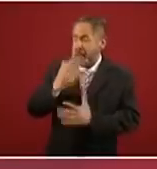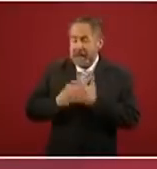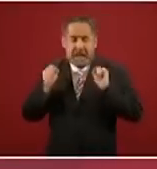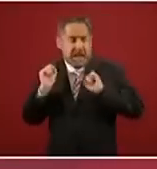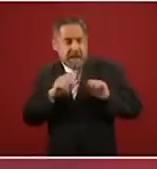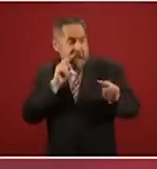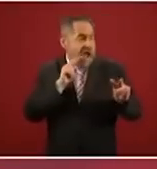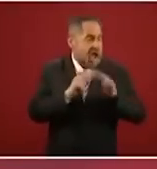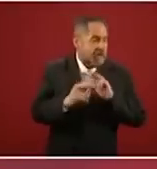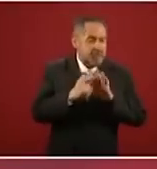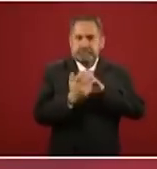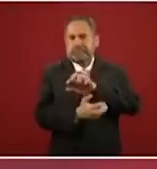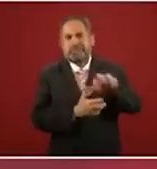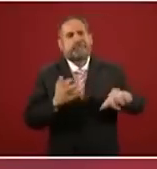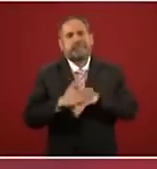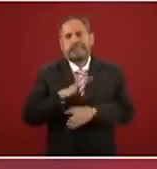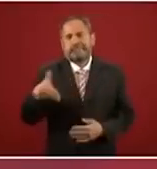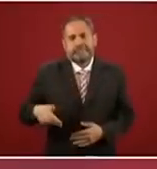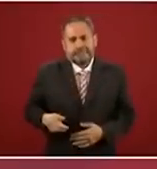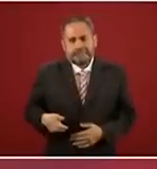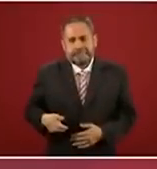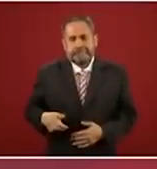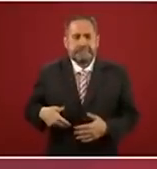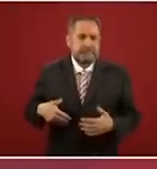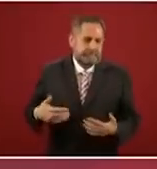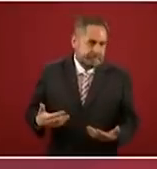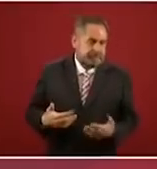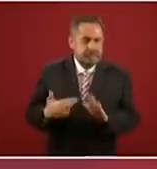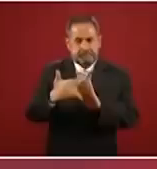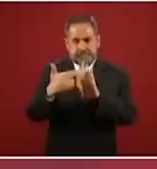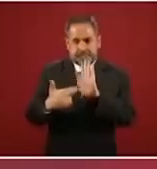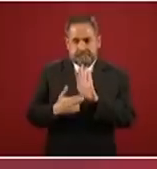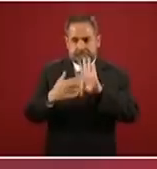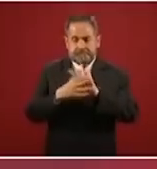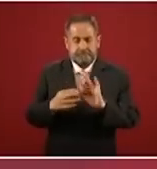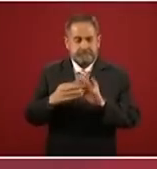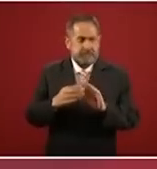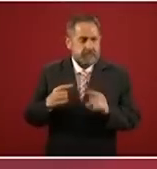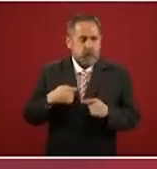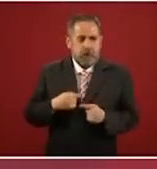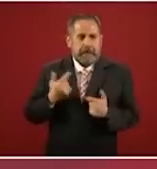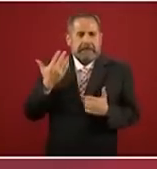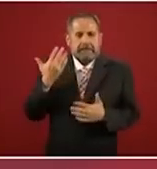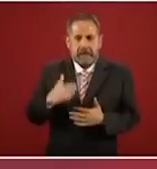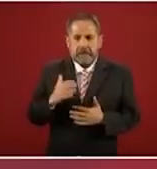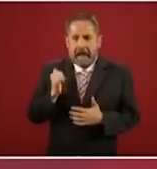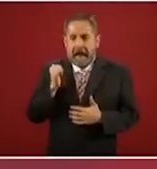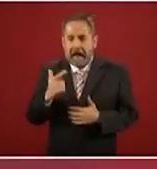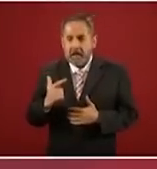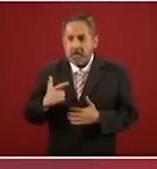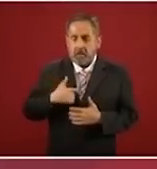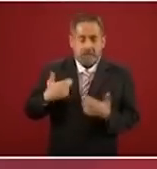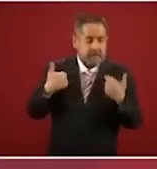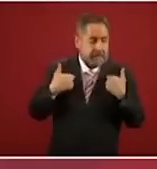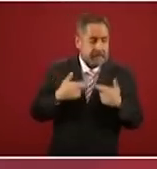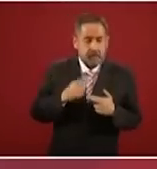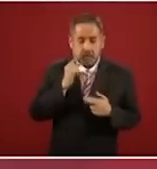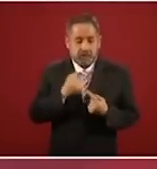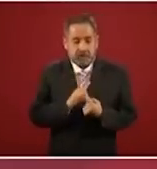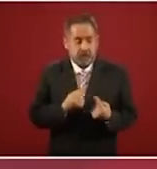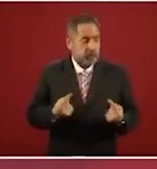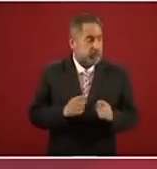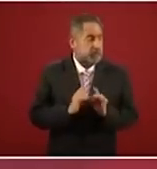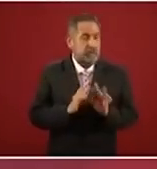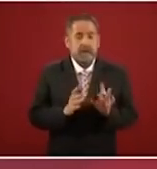protocolos en donde cuando haya una situación como ésta sepan qué hacer maestros niñas y niños en